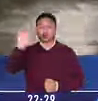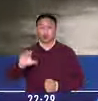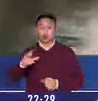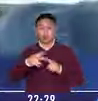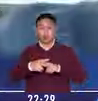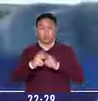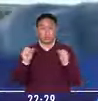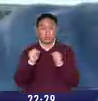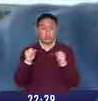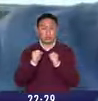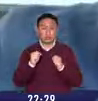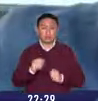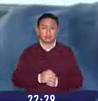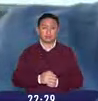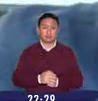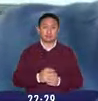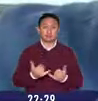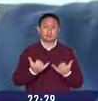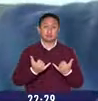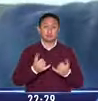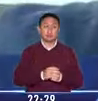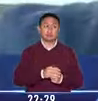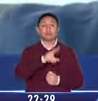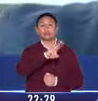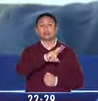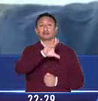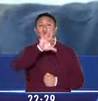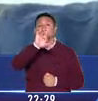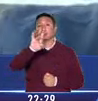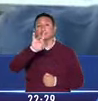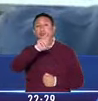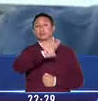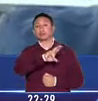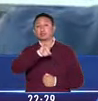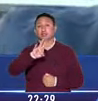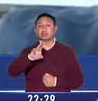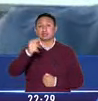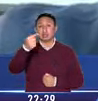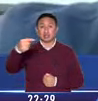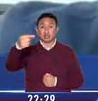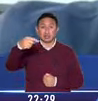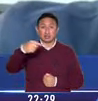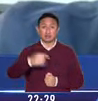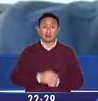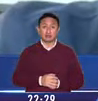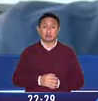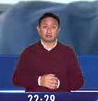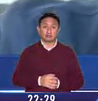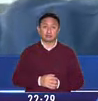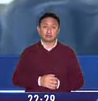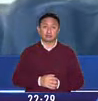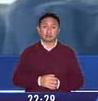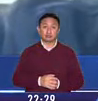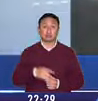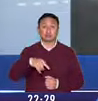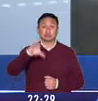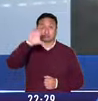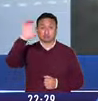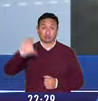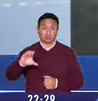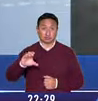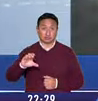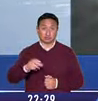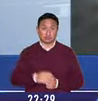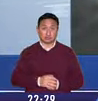país. Ahora mismo tenemos entre 28 y 27 grados de temperatura en nuestras costas,